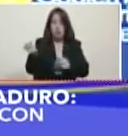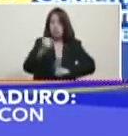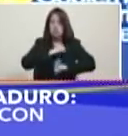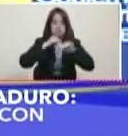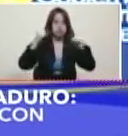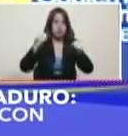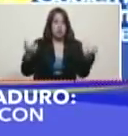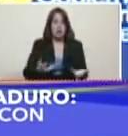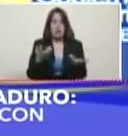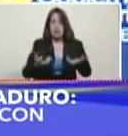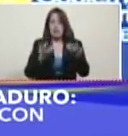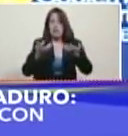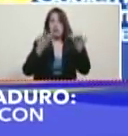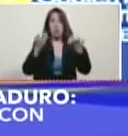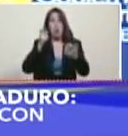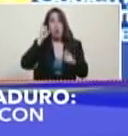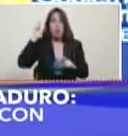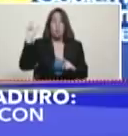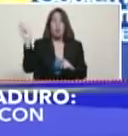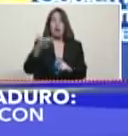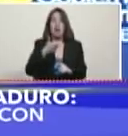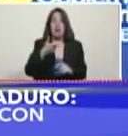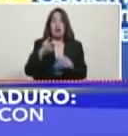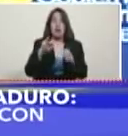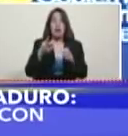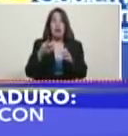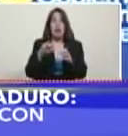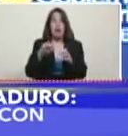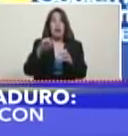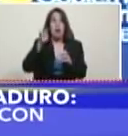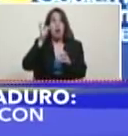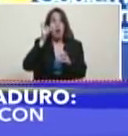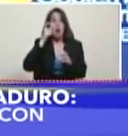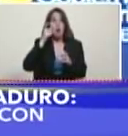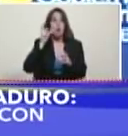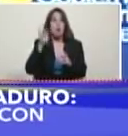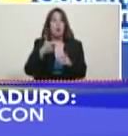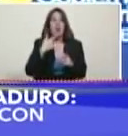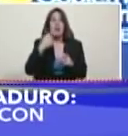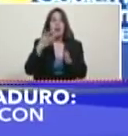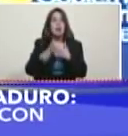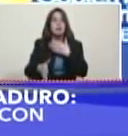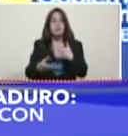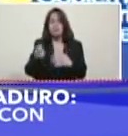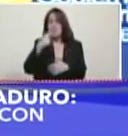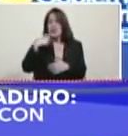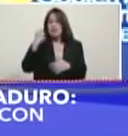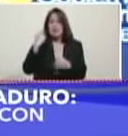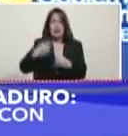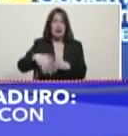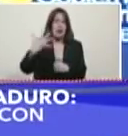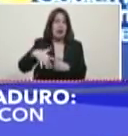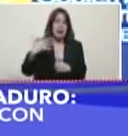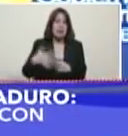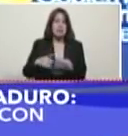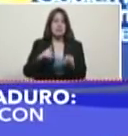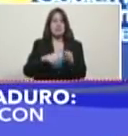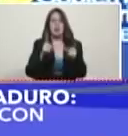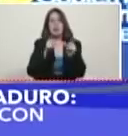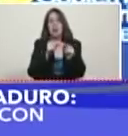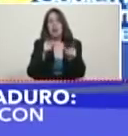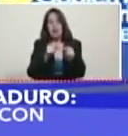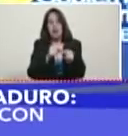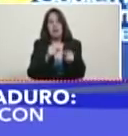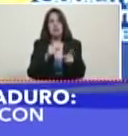quemó en Guarenas todos los almacenes de las medicinas de alto costo, oncológicas,